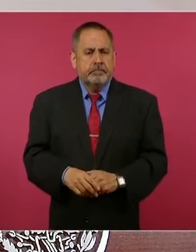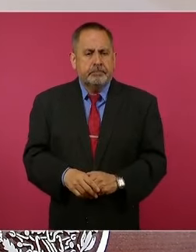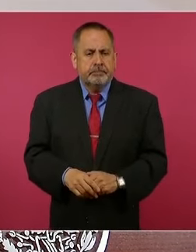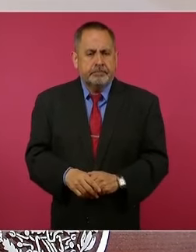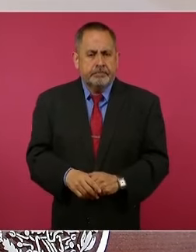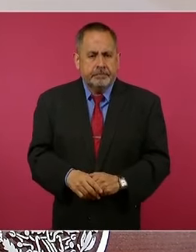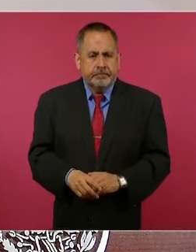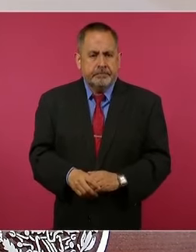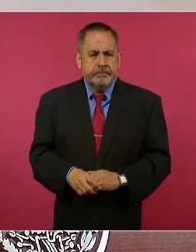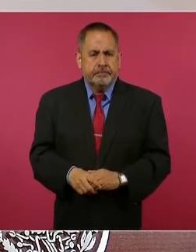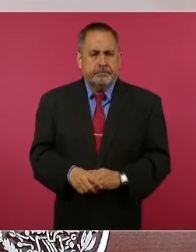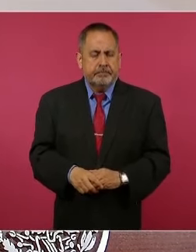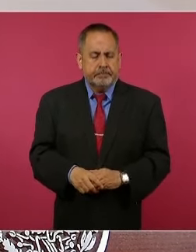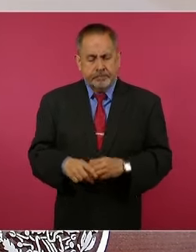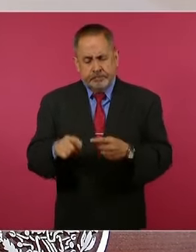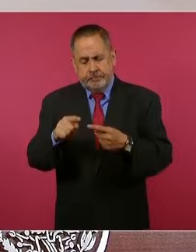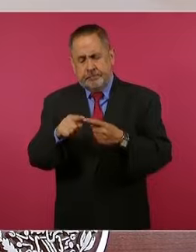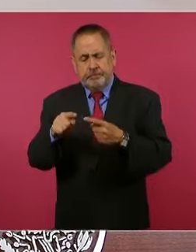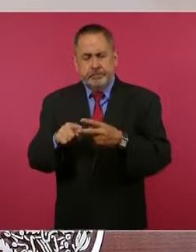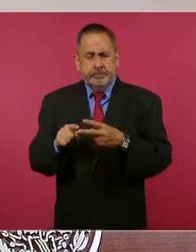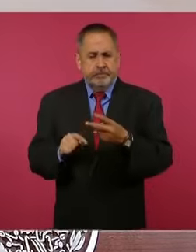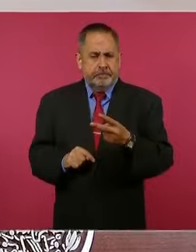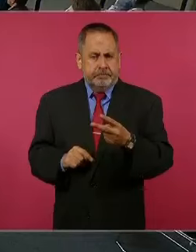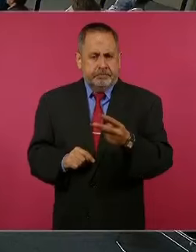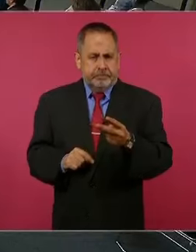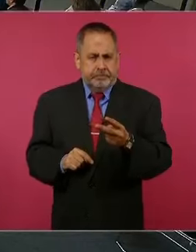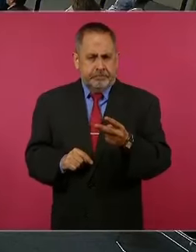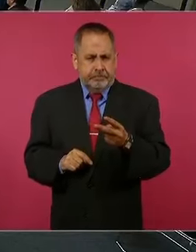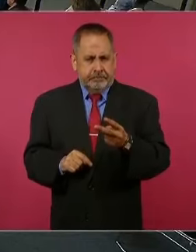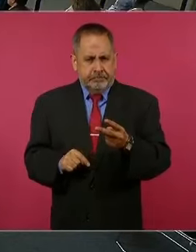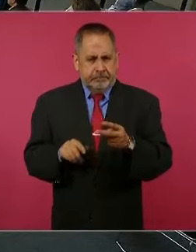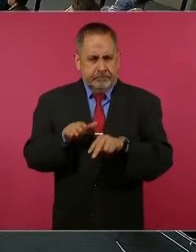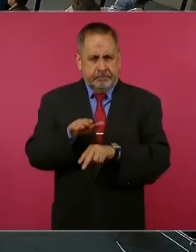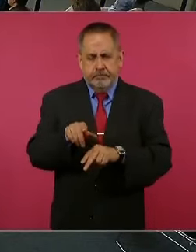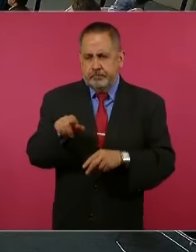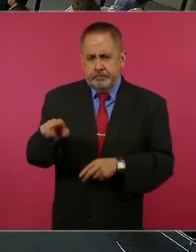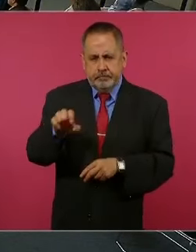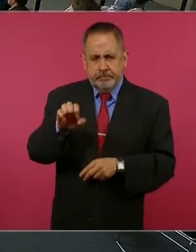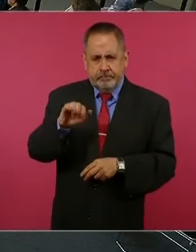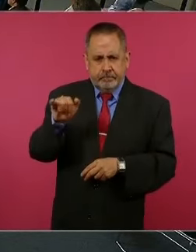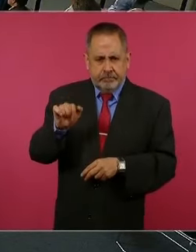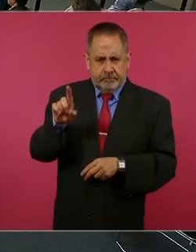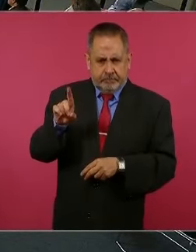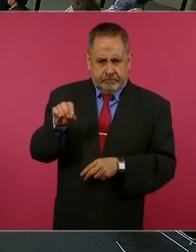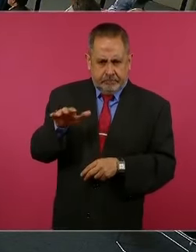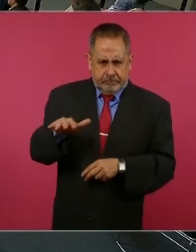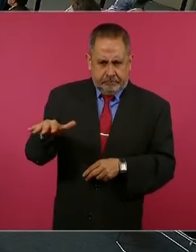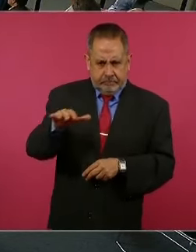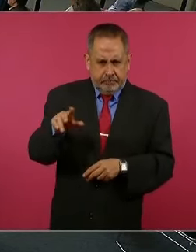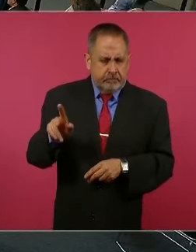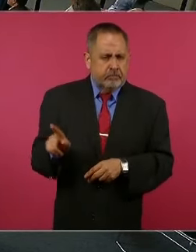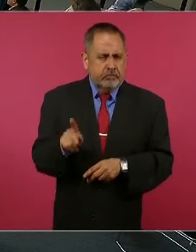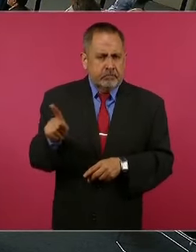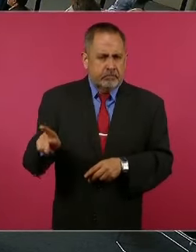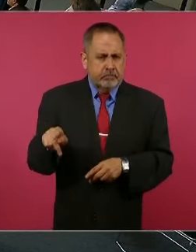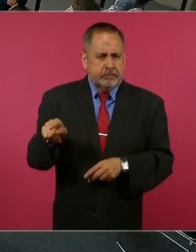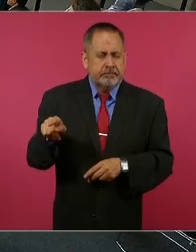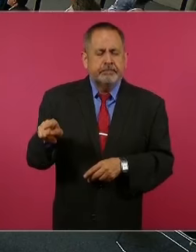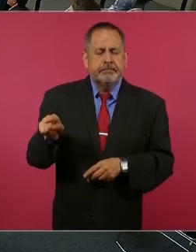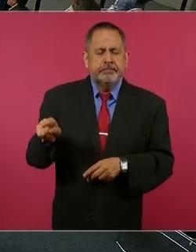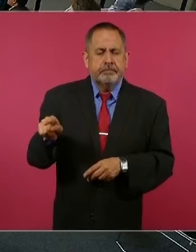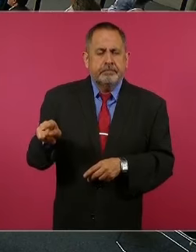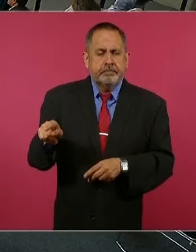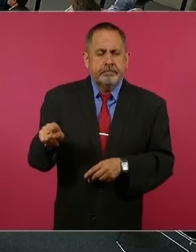con y lo de los pueblos